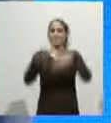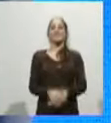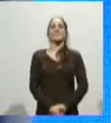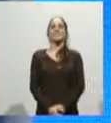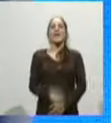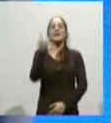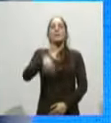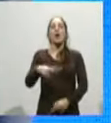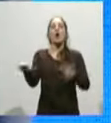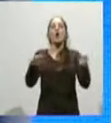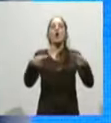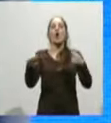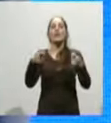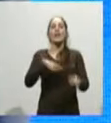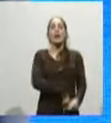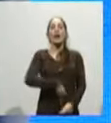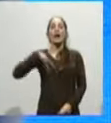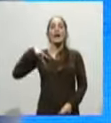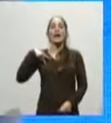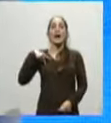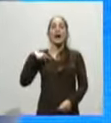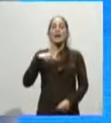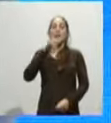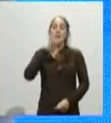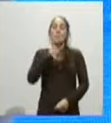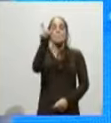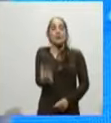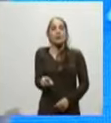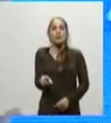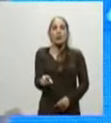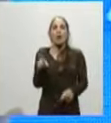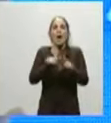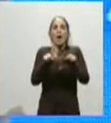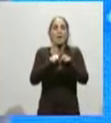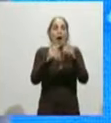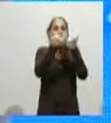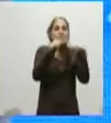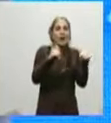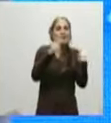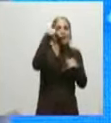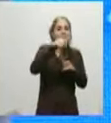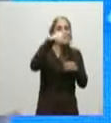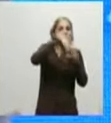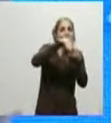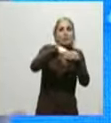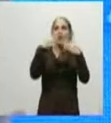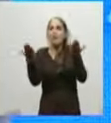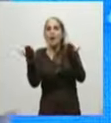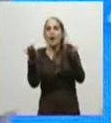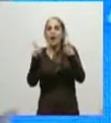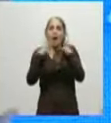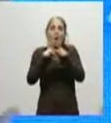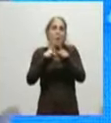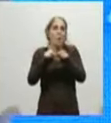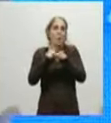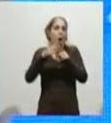El coordinador general es una persona que conoce muy bien la fiesta por dentro, por fuera, por un lado y por otro.